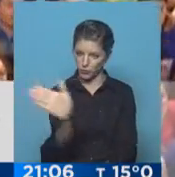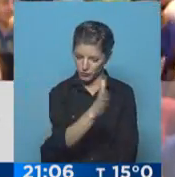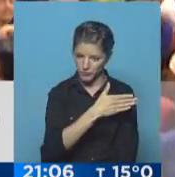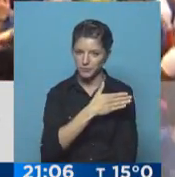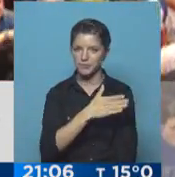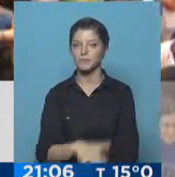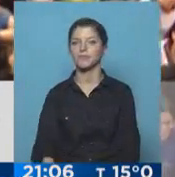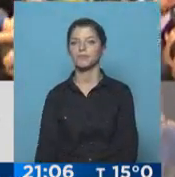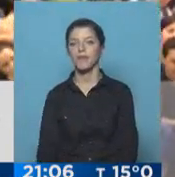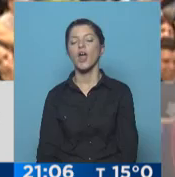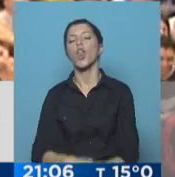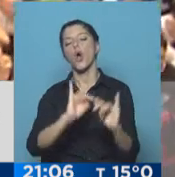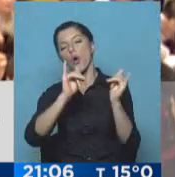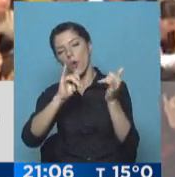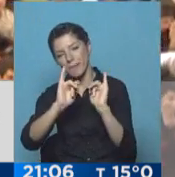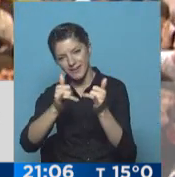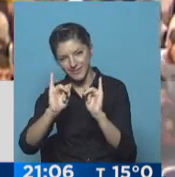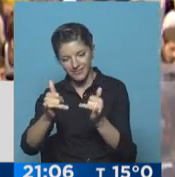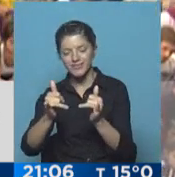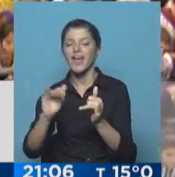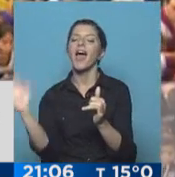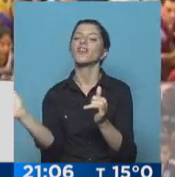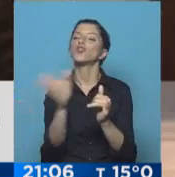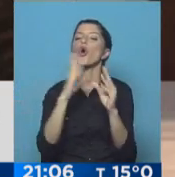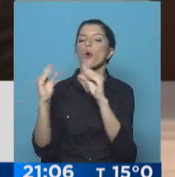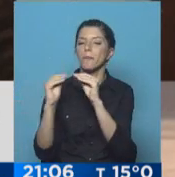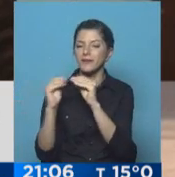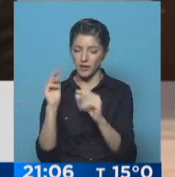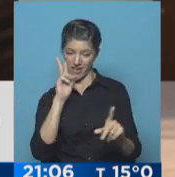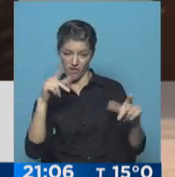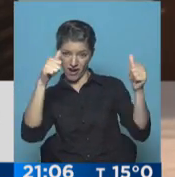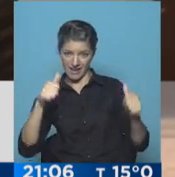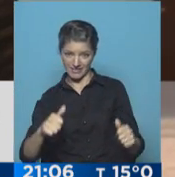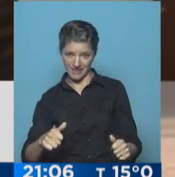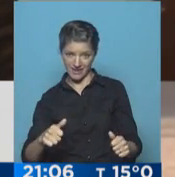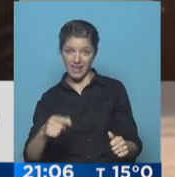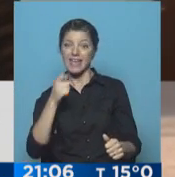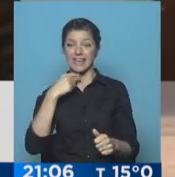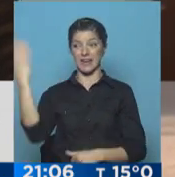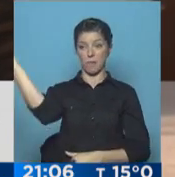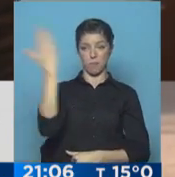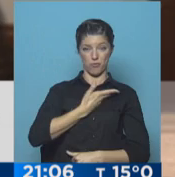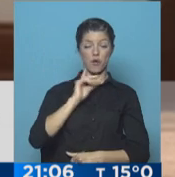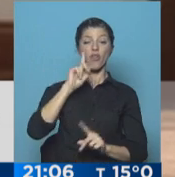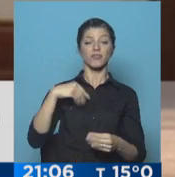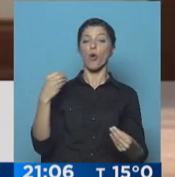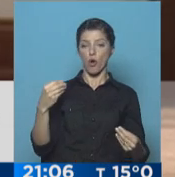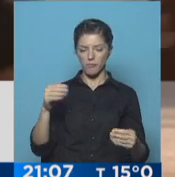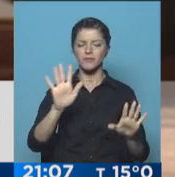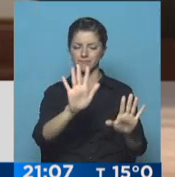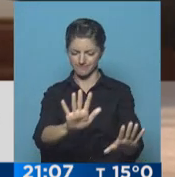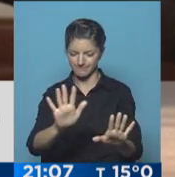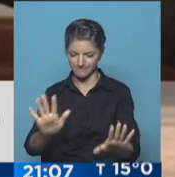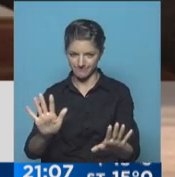a todos los compañeros de la juventud, a todos los compañeros que me ponen ese cartel, quieren bajarnos y no saben cómo hacer.